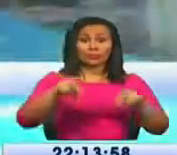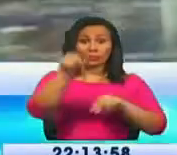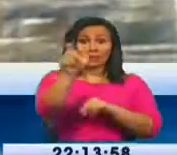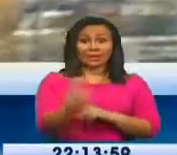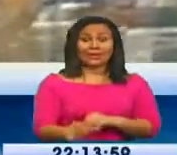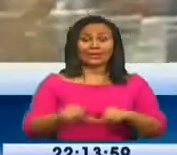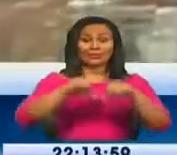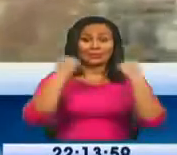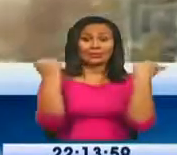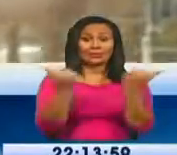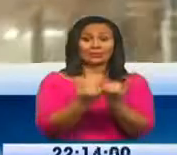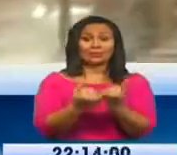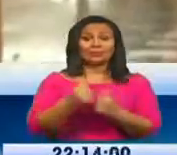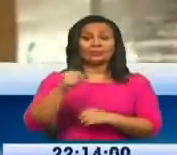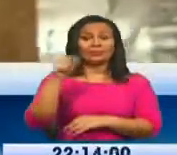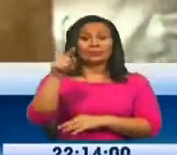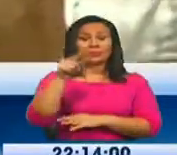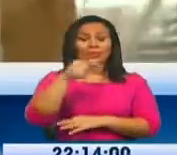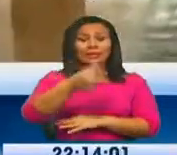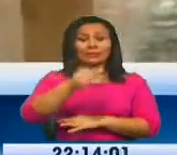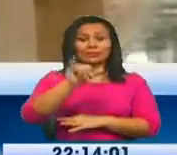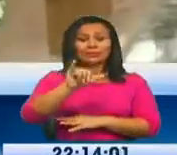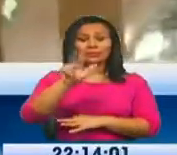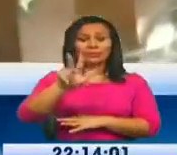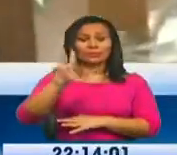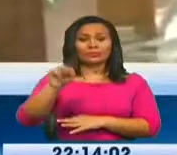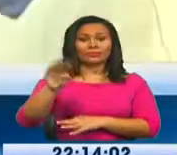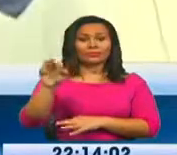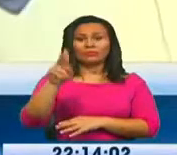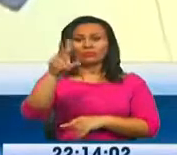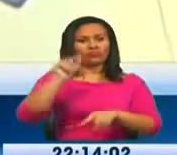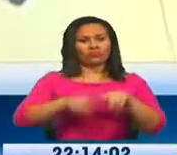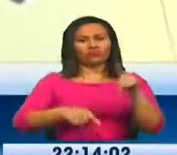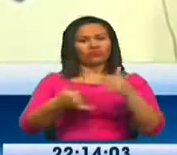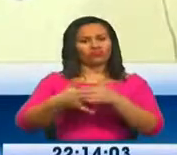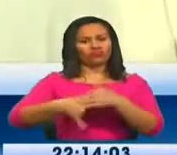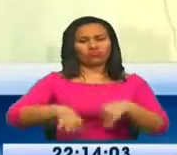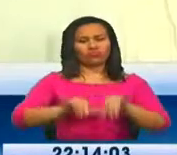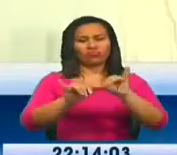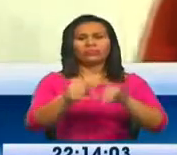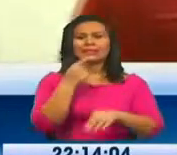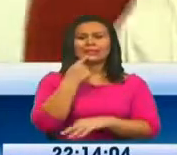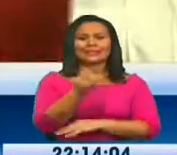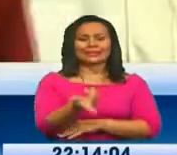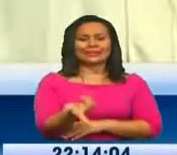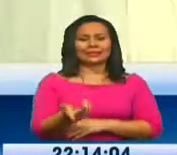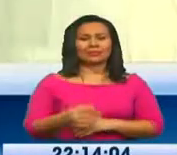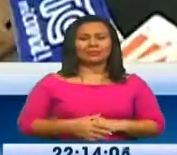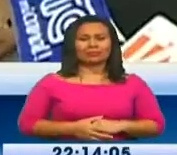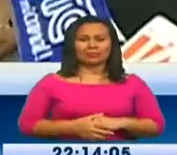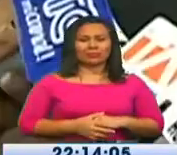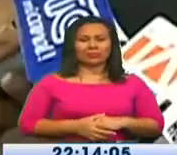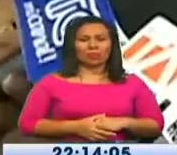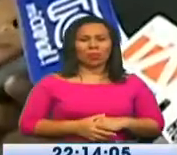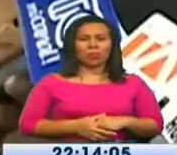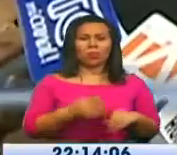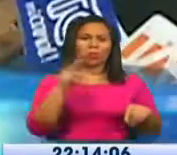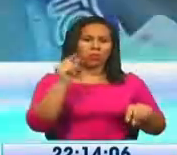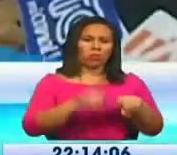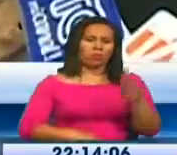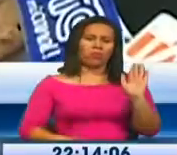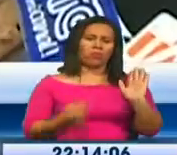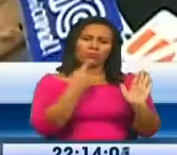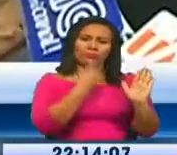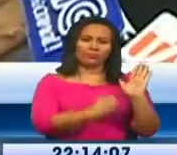Sociedad Patriótica, Gilmar Gutiérrez, que tampoco podrá reelegirse, cuestionó la decisión del bloque oficialista. Es ilegal, además que